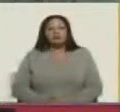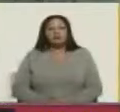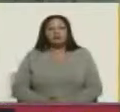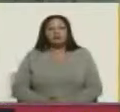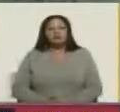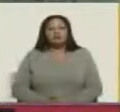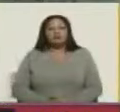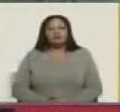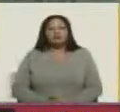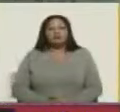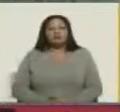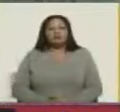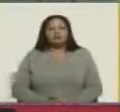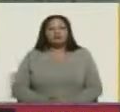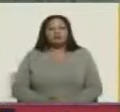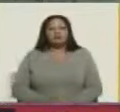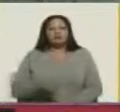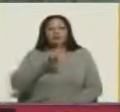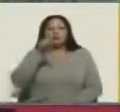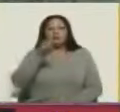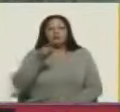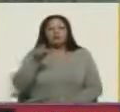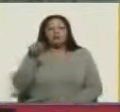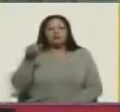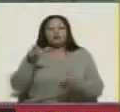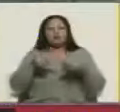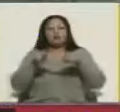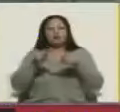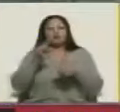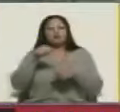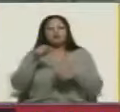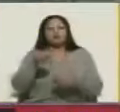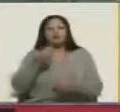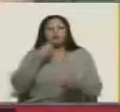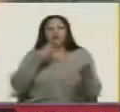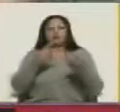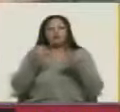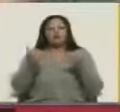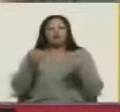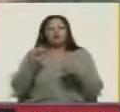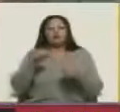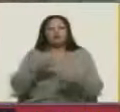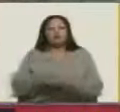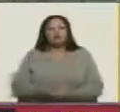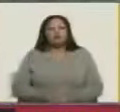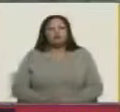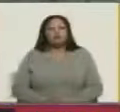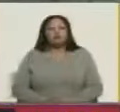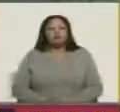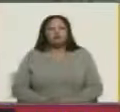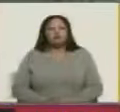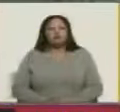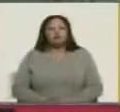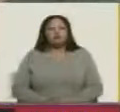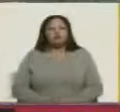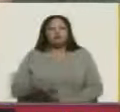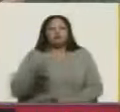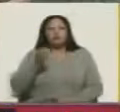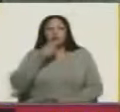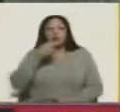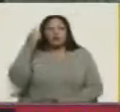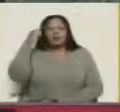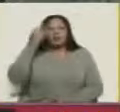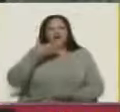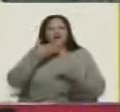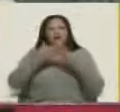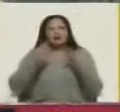el capitán que si tienes preguntas desde el estudio. Ah, bueno, bienvenidas claro que sí. Bueno, no sé si... Sí, ¿cómo está, capitán? Muy buenos días.